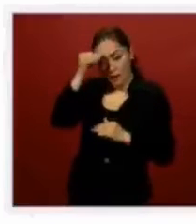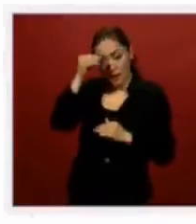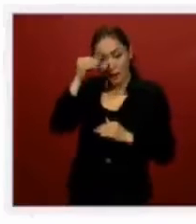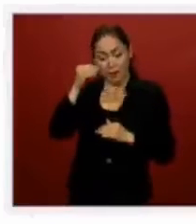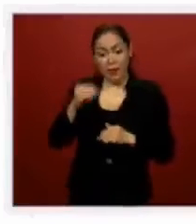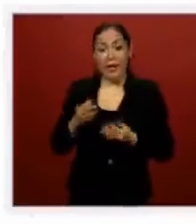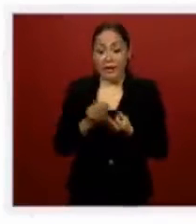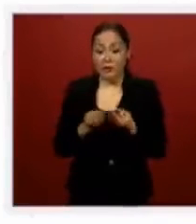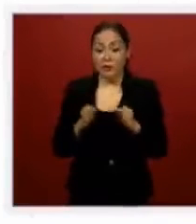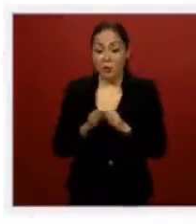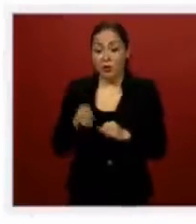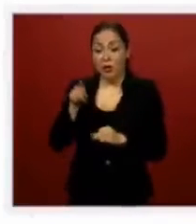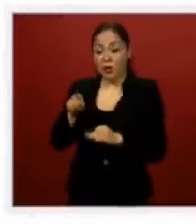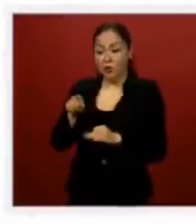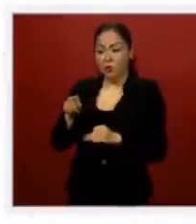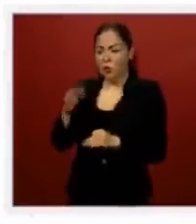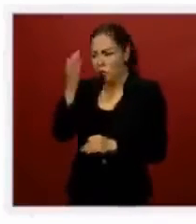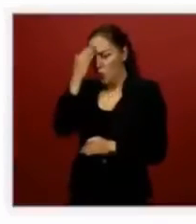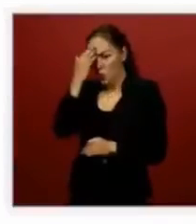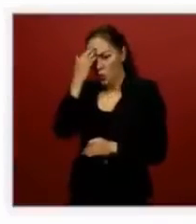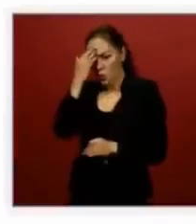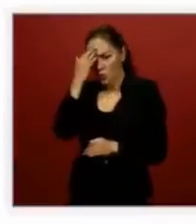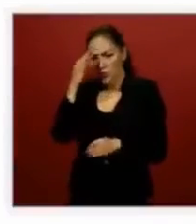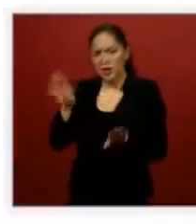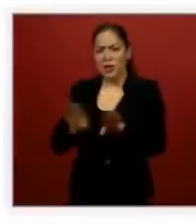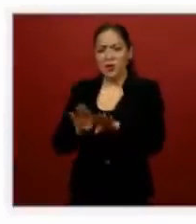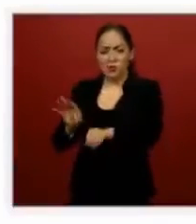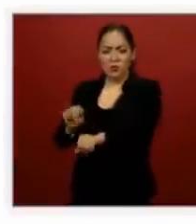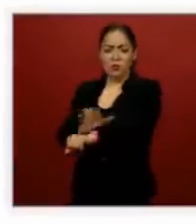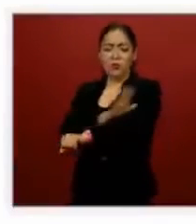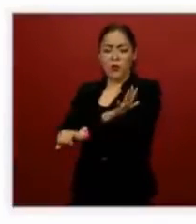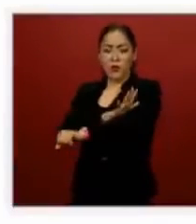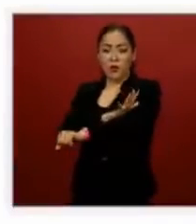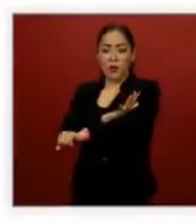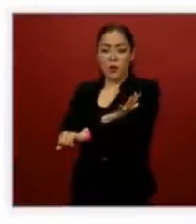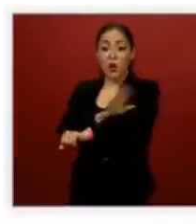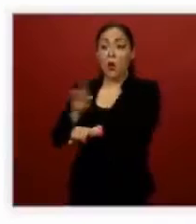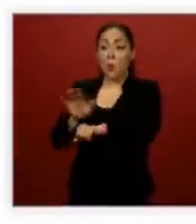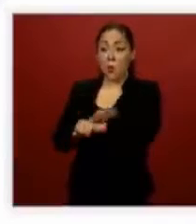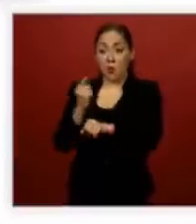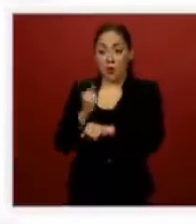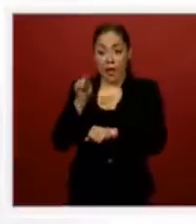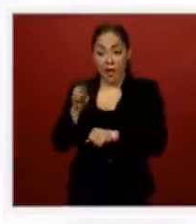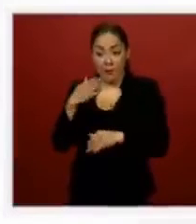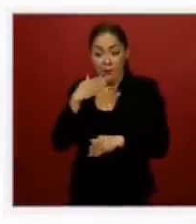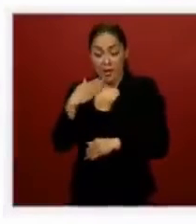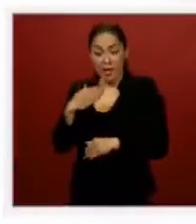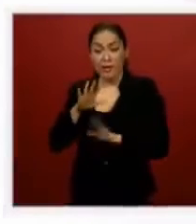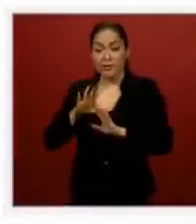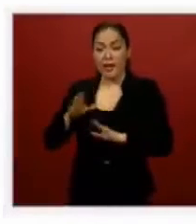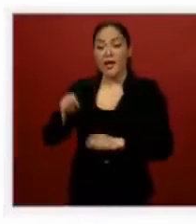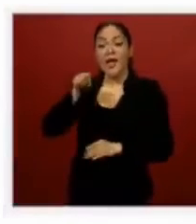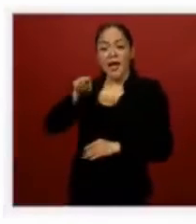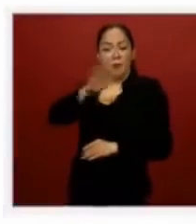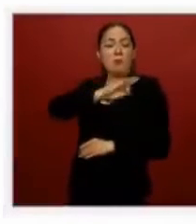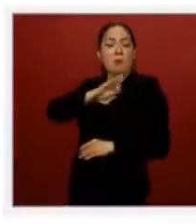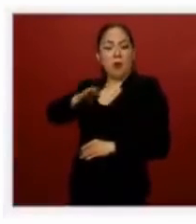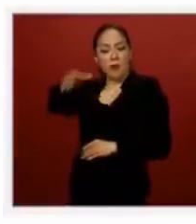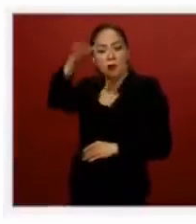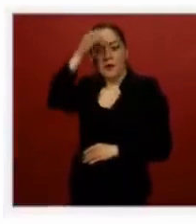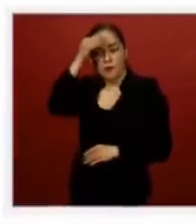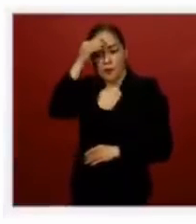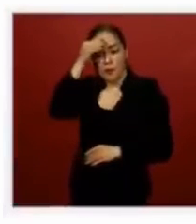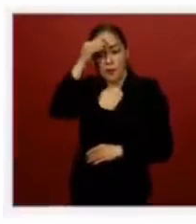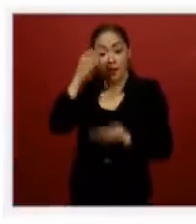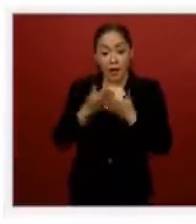atiendes la parte emocional, es muy difícil que se logre un aprendizaje de calidad. Por lo tanto, hay que tomarlo en cuenta. Luego la parte cívica. Y lo